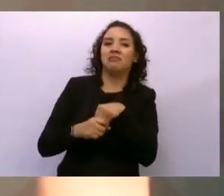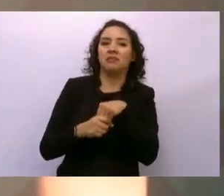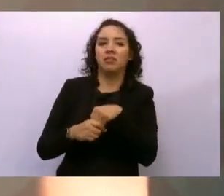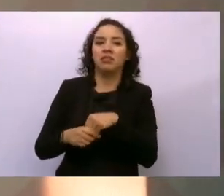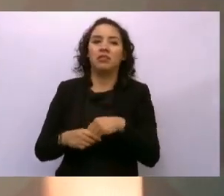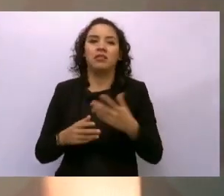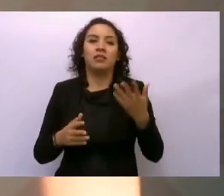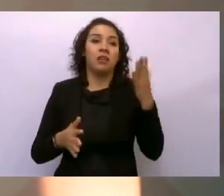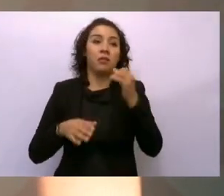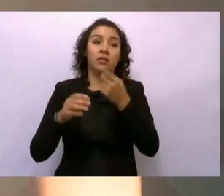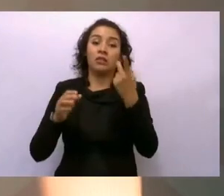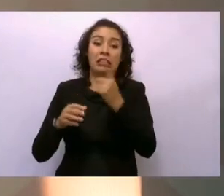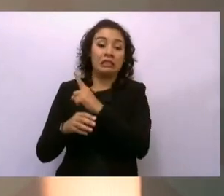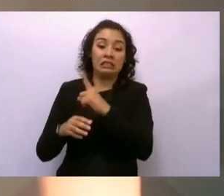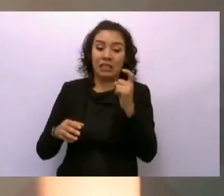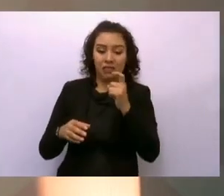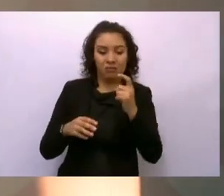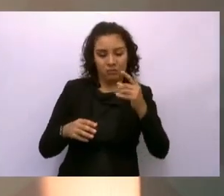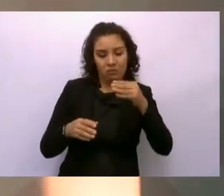900 eran rechazados.